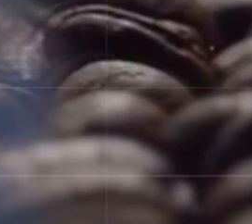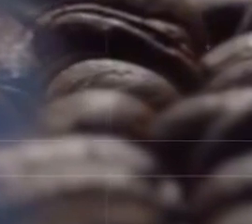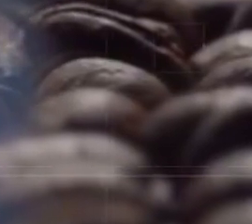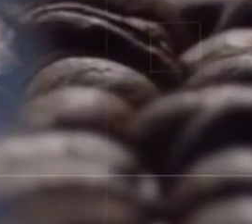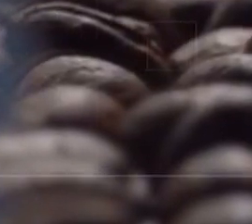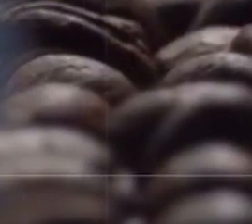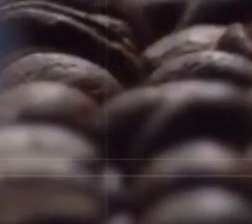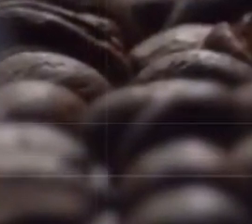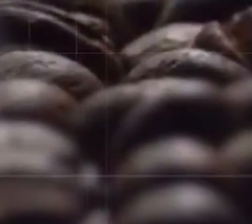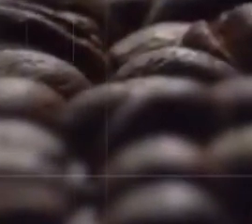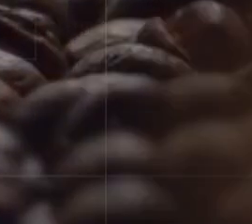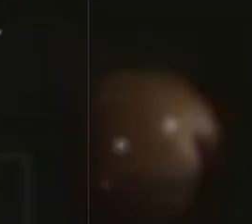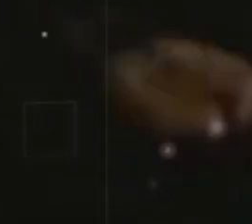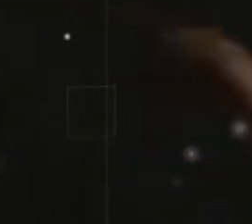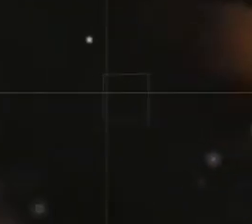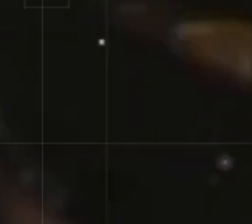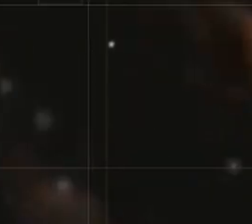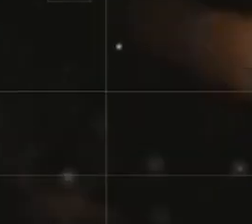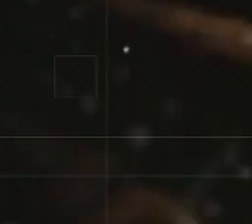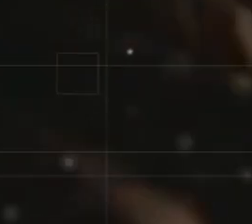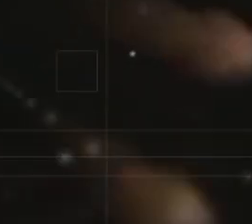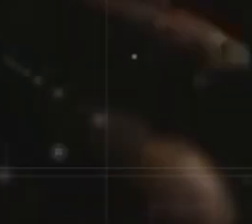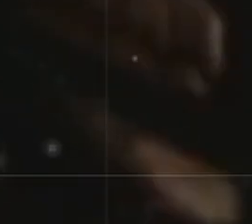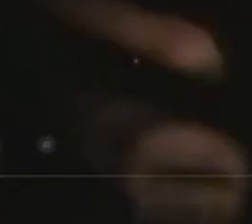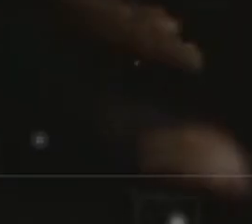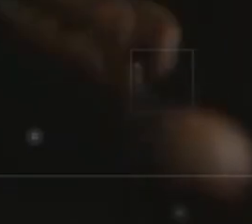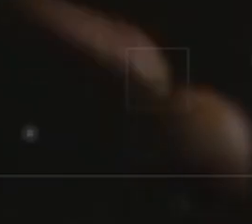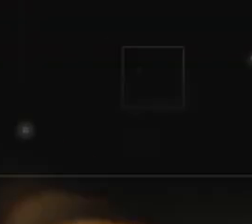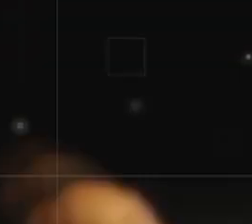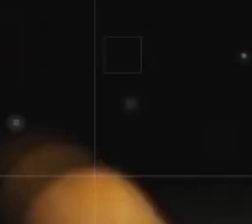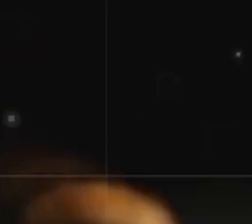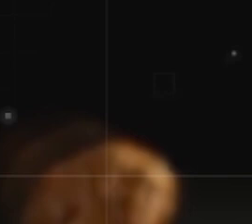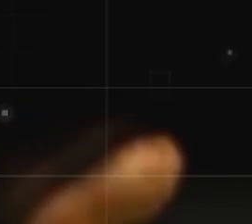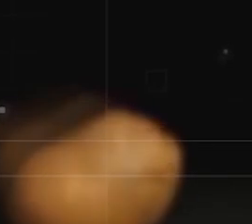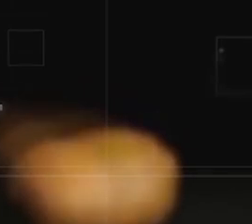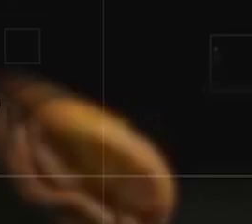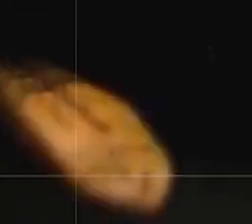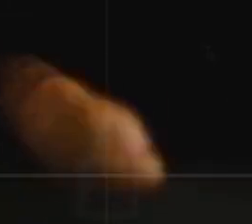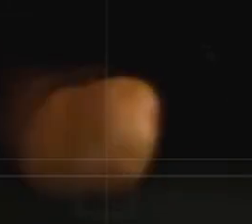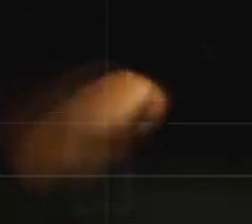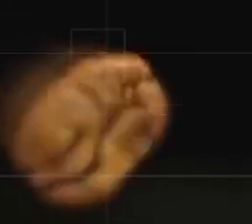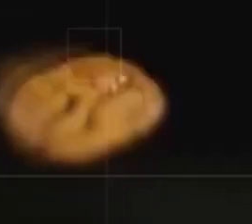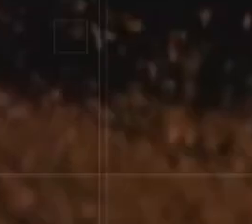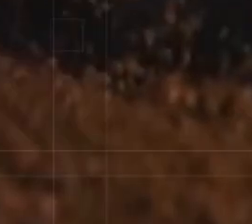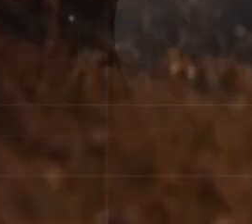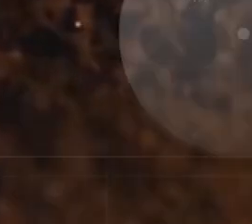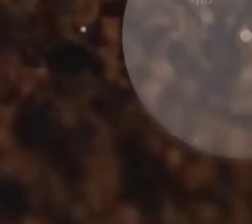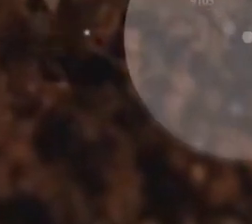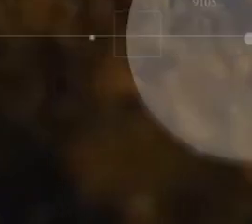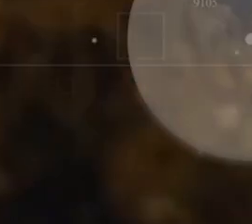Innovación, junto a la Unidad de Extensión Científica de la Universidad Austral de Chile, sede Puerto Montt,